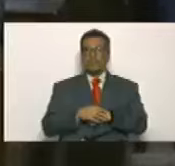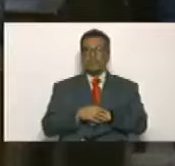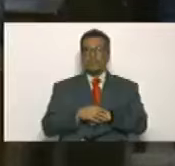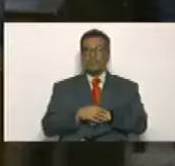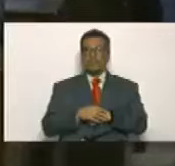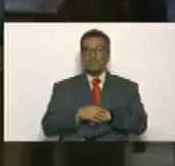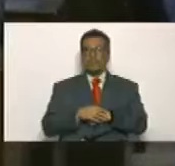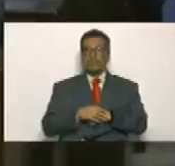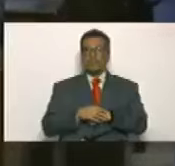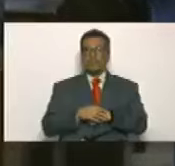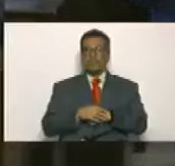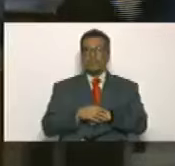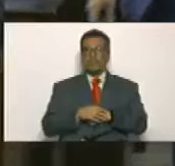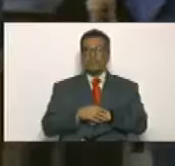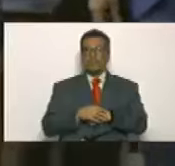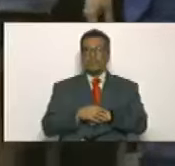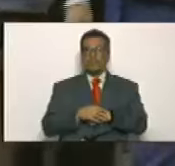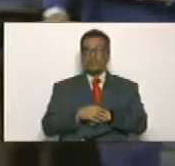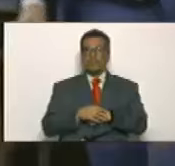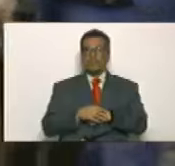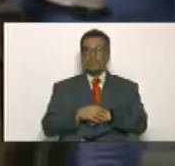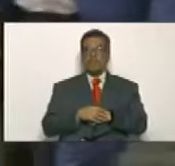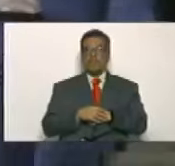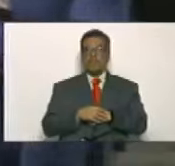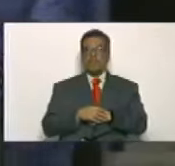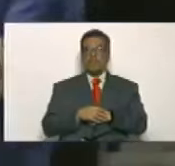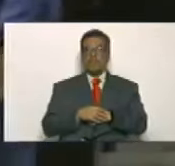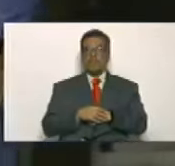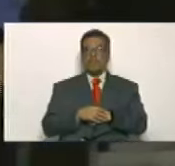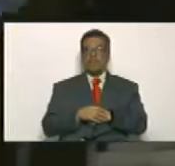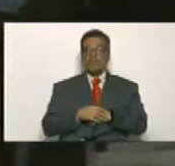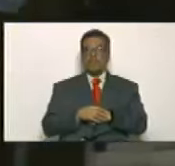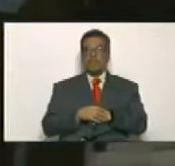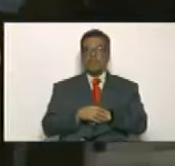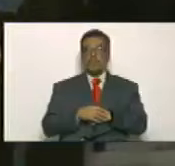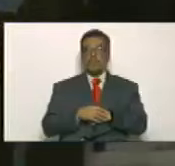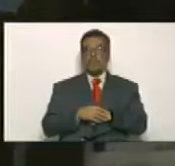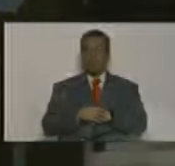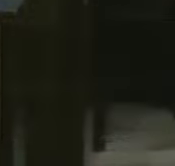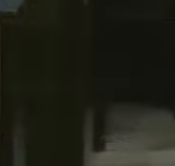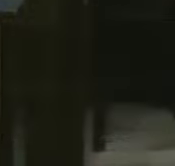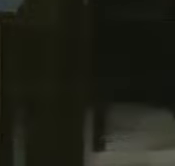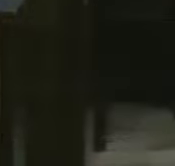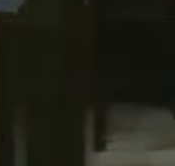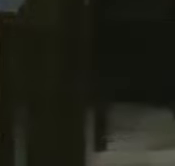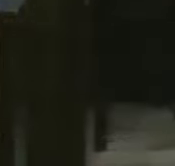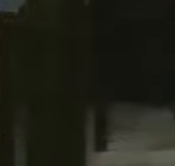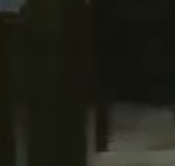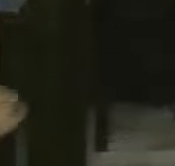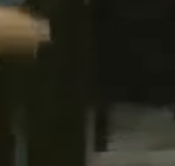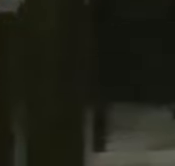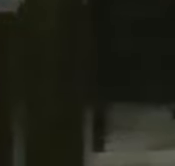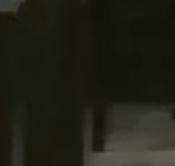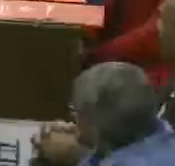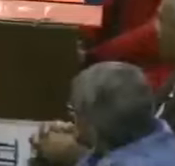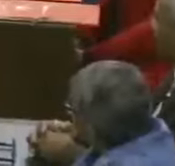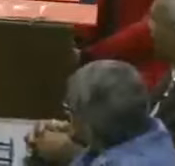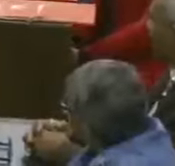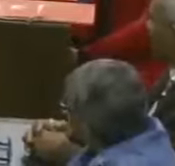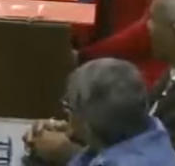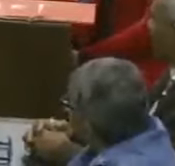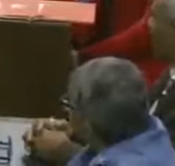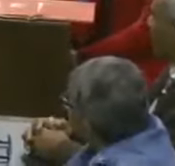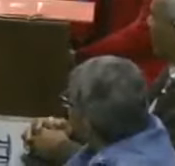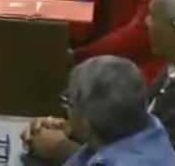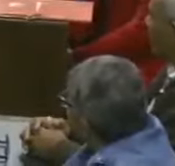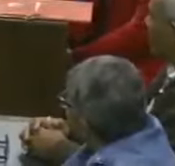en a. Erascan Guayana, ella taca Guayasalupla tracachuerga. Tasaka en Hiatahuala Yuirua.